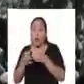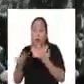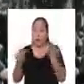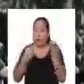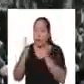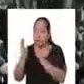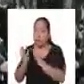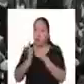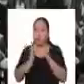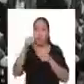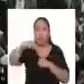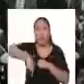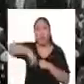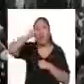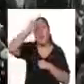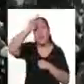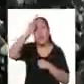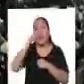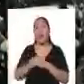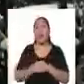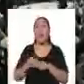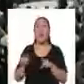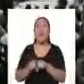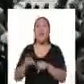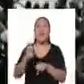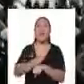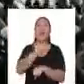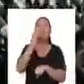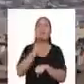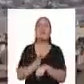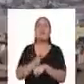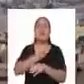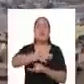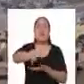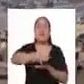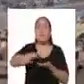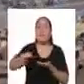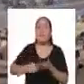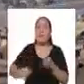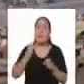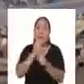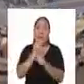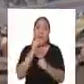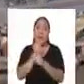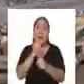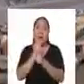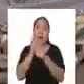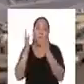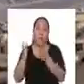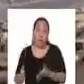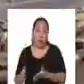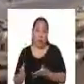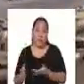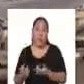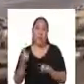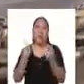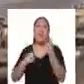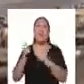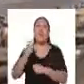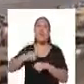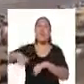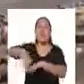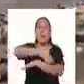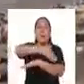Vendedores Ambulantes del Perú y la Federación Departamental de Trabajadores Vendedores Ambulantes de Lima.